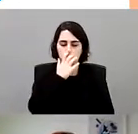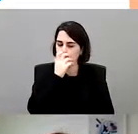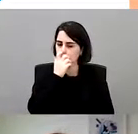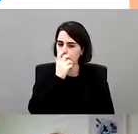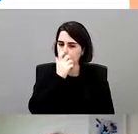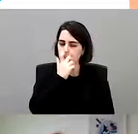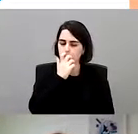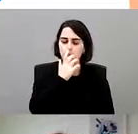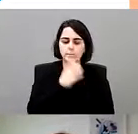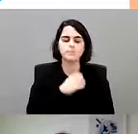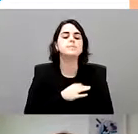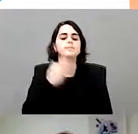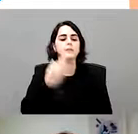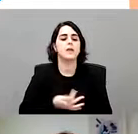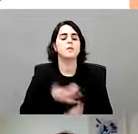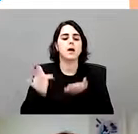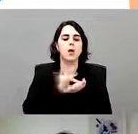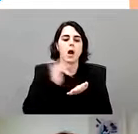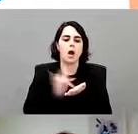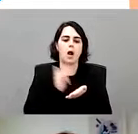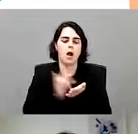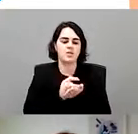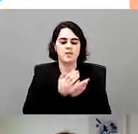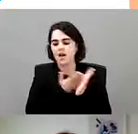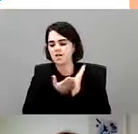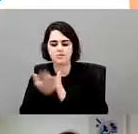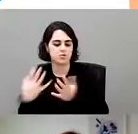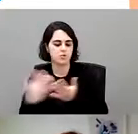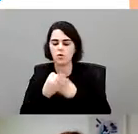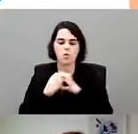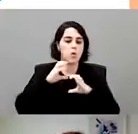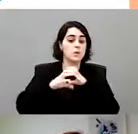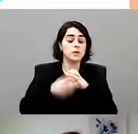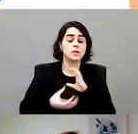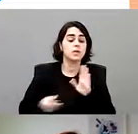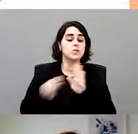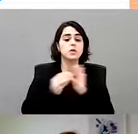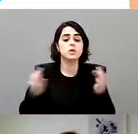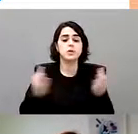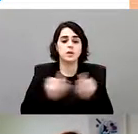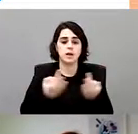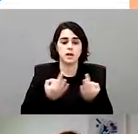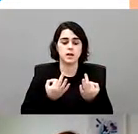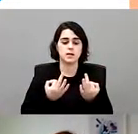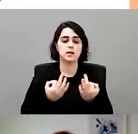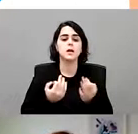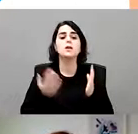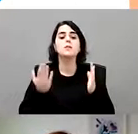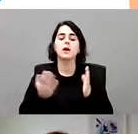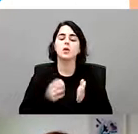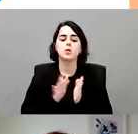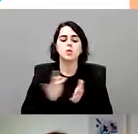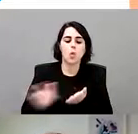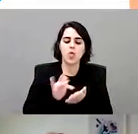Se le incorporó el cuaderno a todas las opciones comunicativas, lo teníamos que llevar siempre encima, pero se fue haciendo un